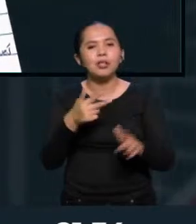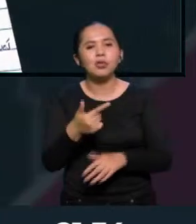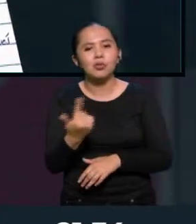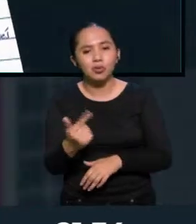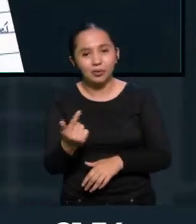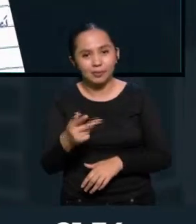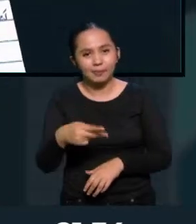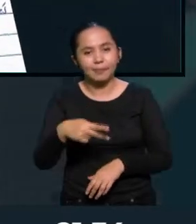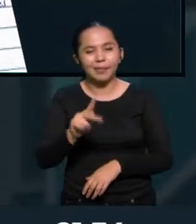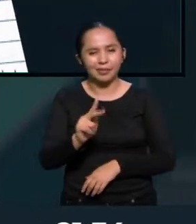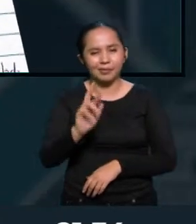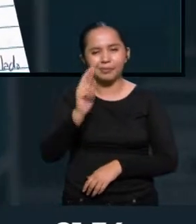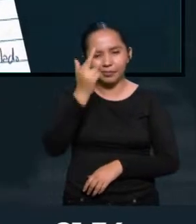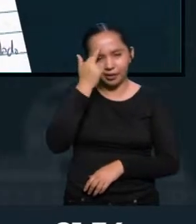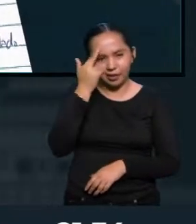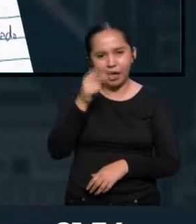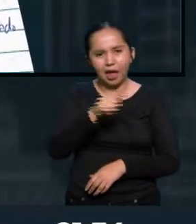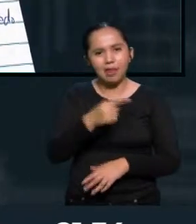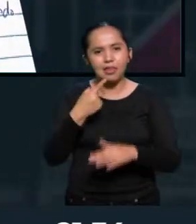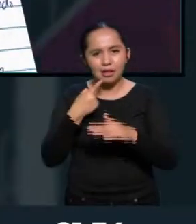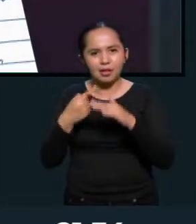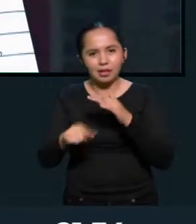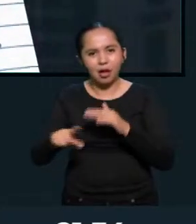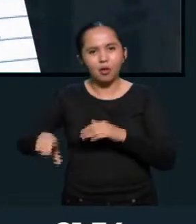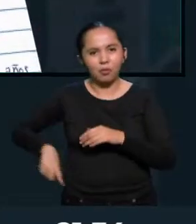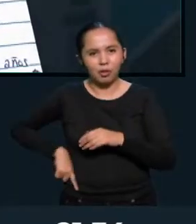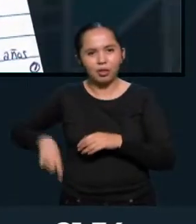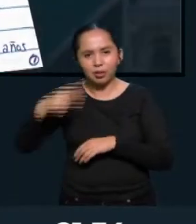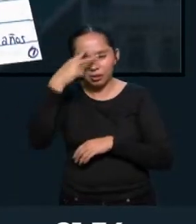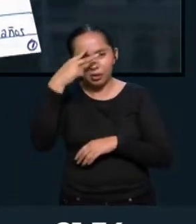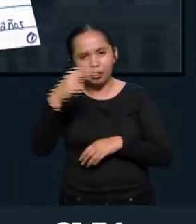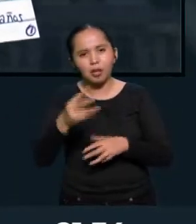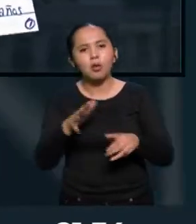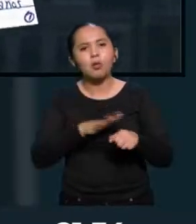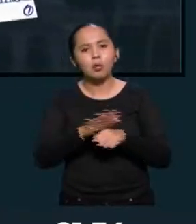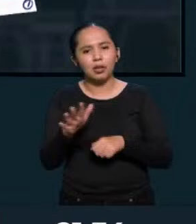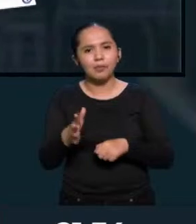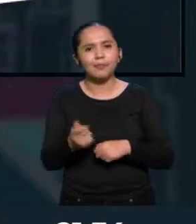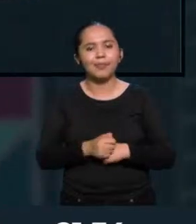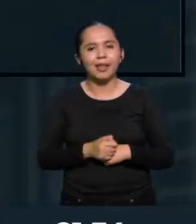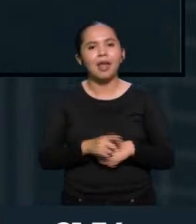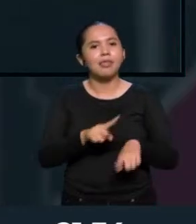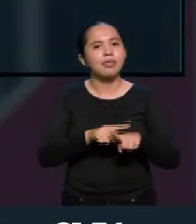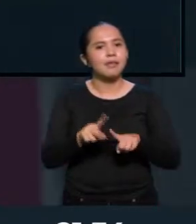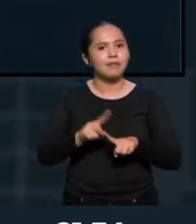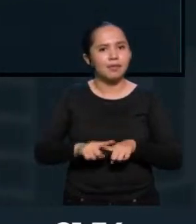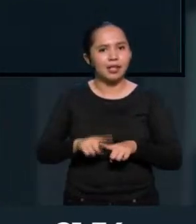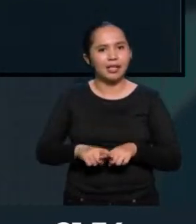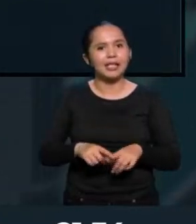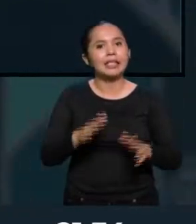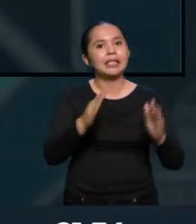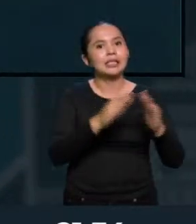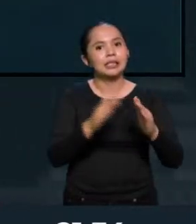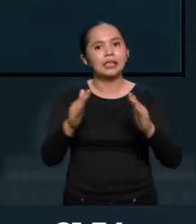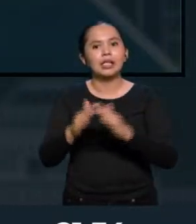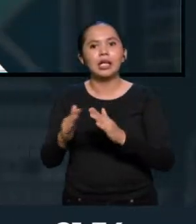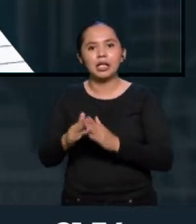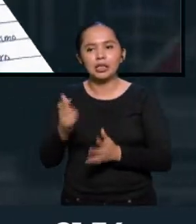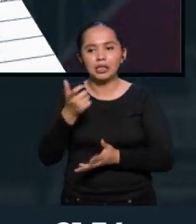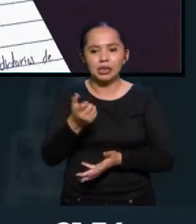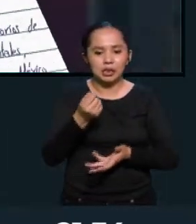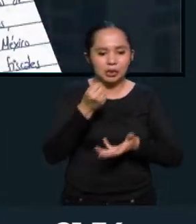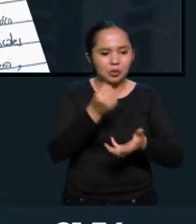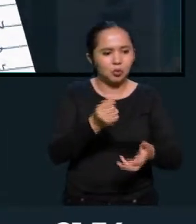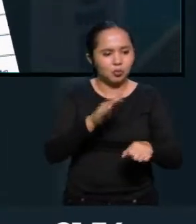recordemos que él tiene una demanda por parte del gobierno mexicano en donde tiene diversas propiedades, cantidades de dinero en diferentes